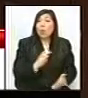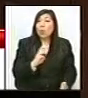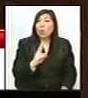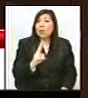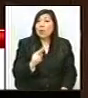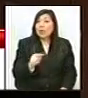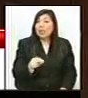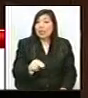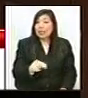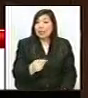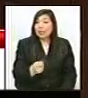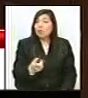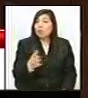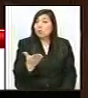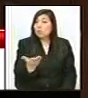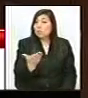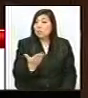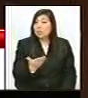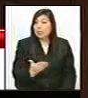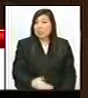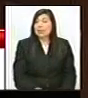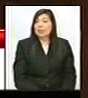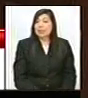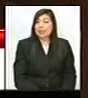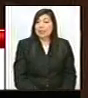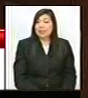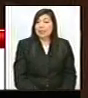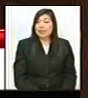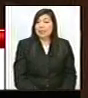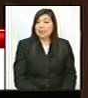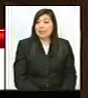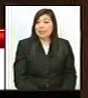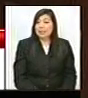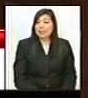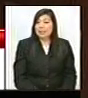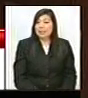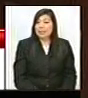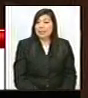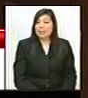a solicitud del señor Iván Noguera.